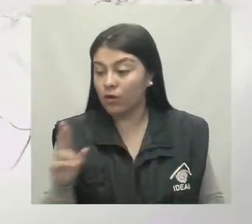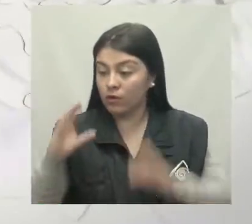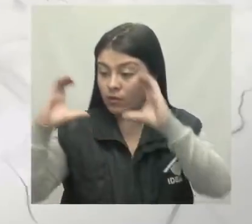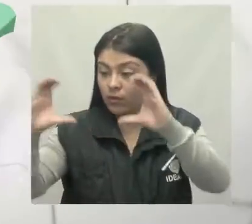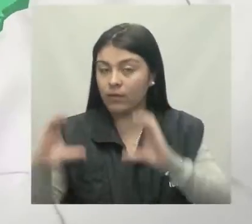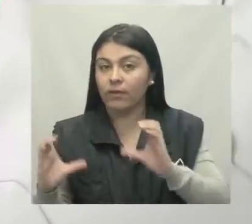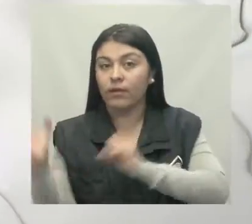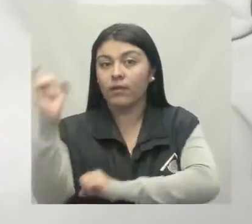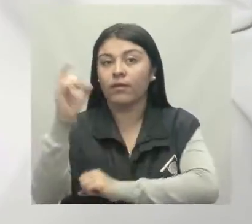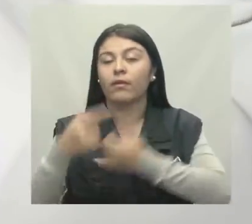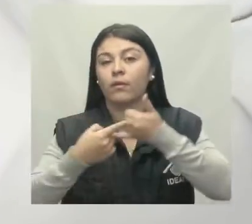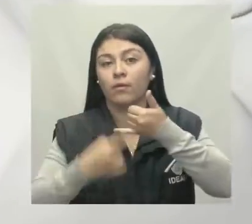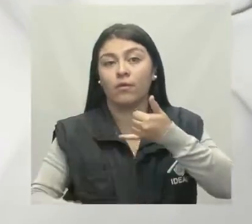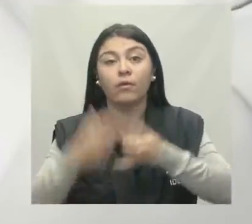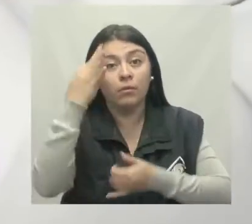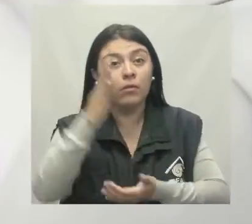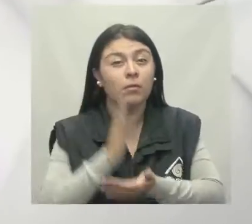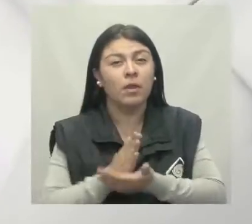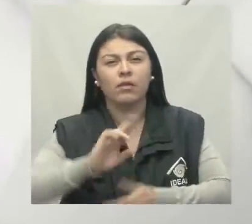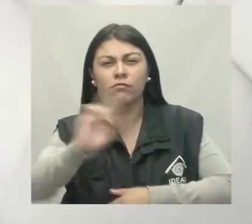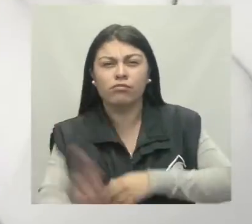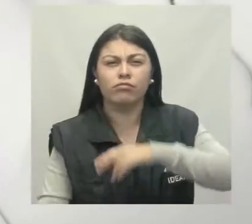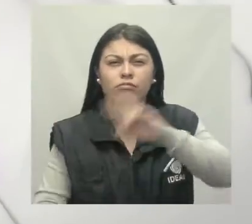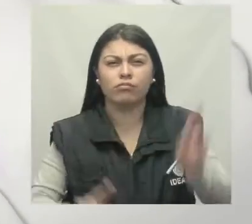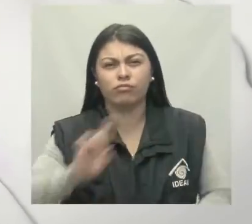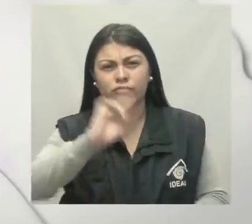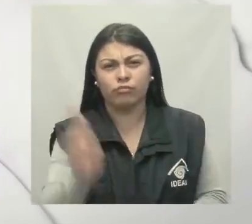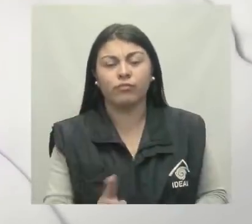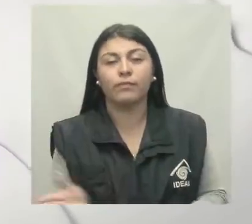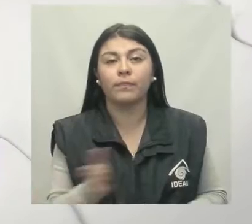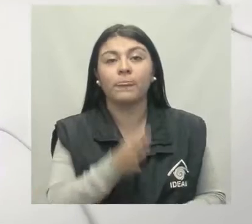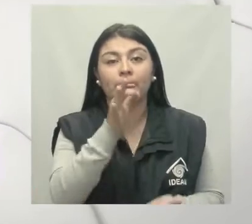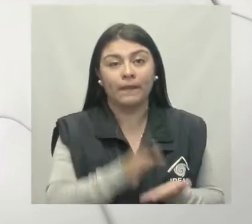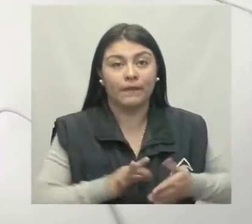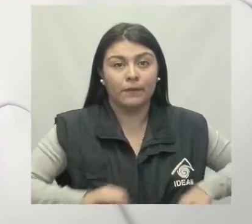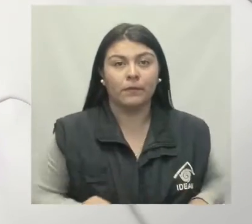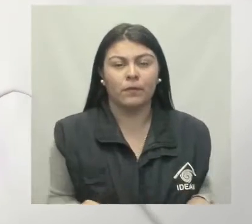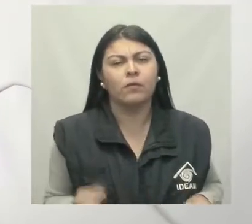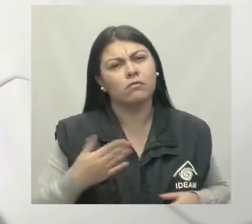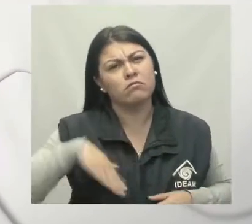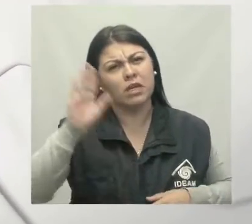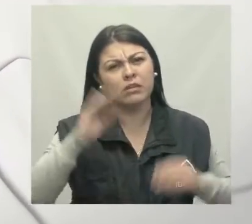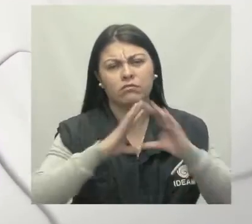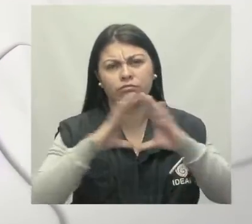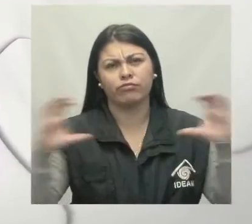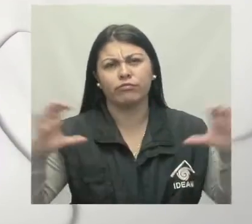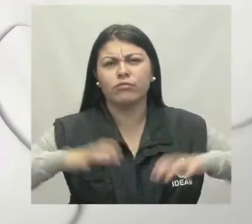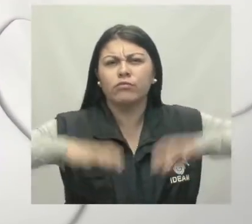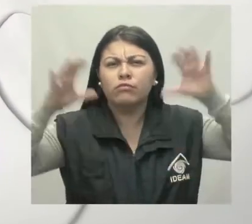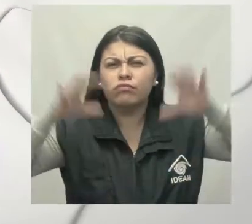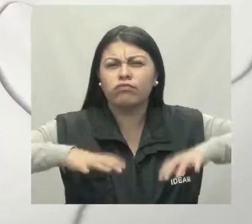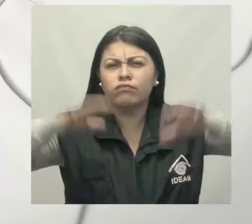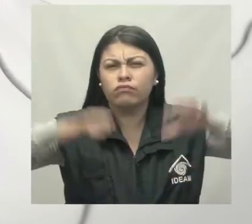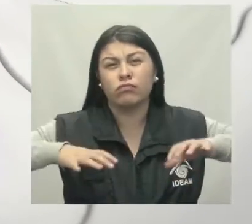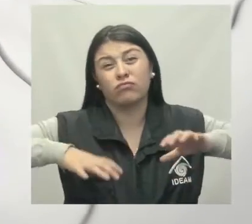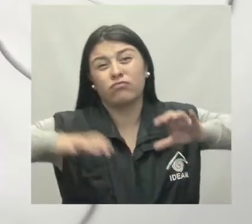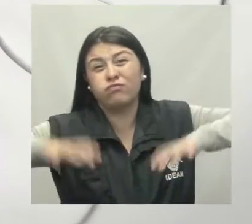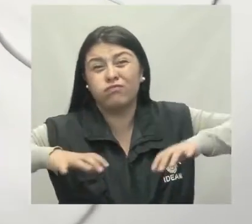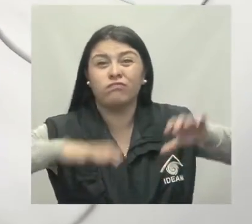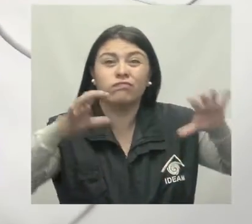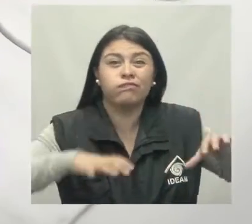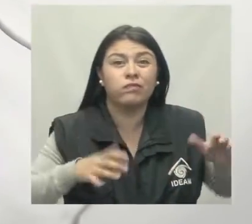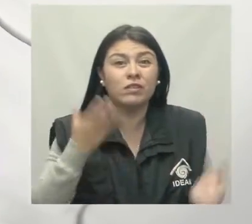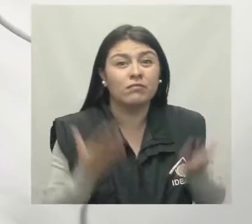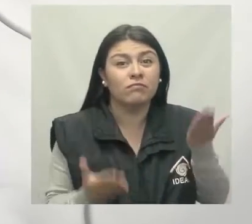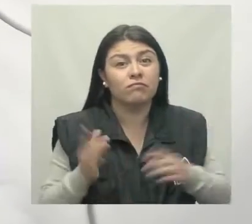Guaviare con posible actividad eléctrica. En la capital se espera cielo mayormente cubierto con precipitaciones de variada intensidad en